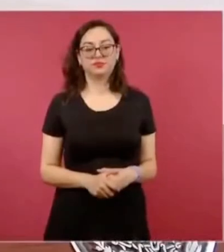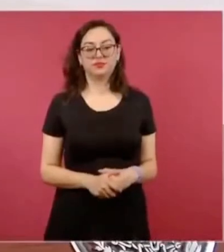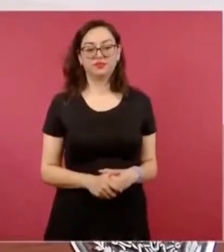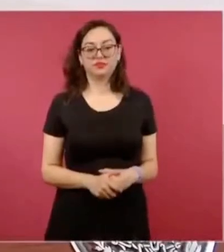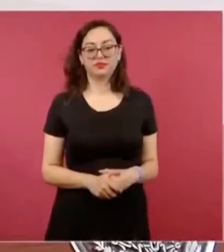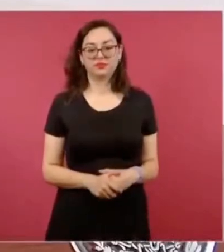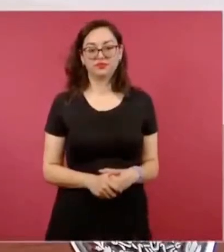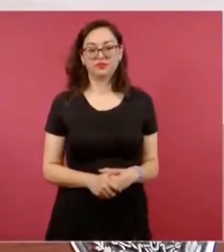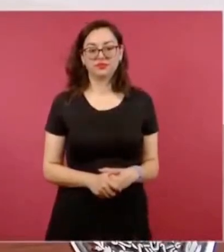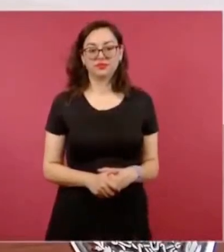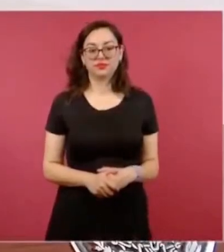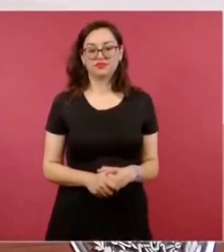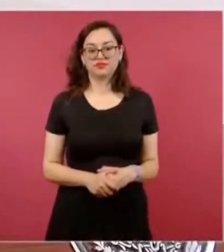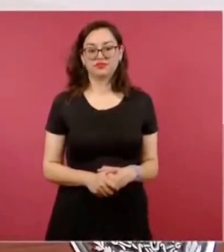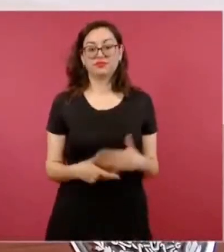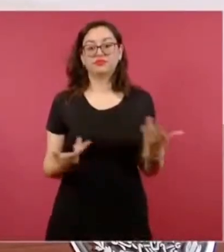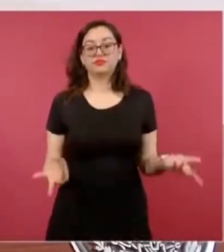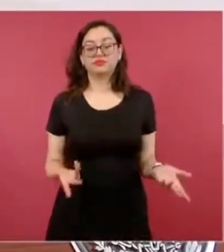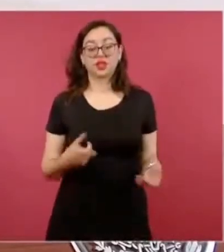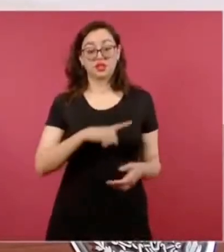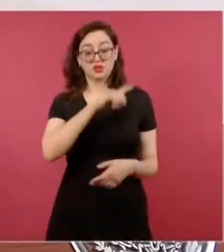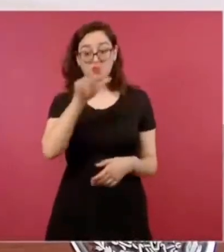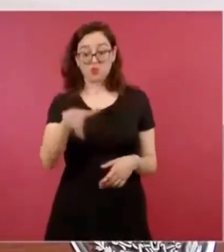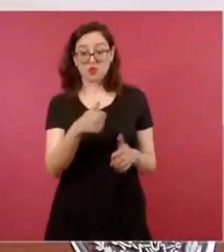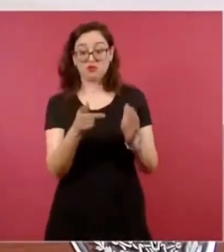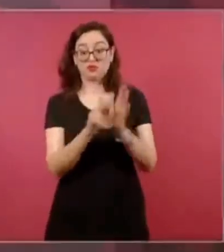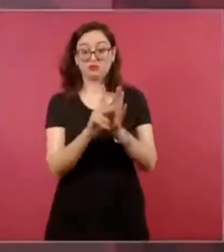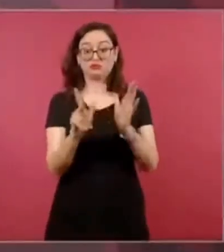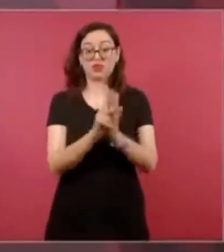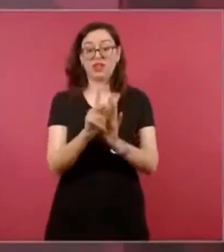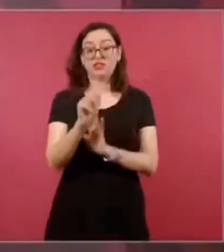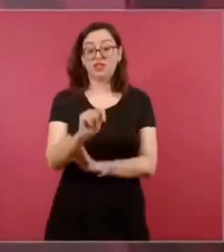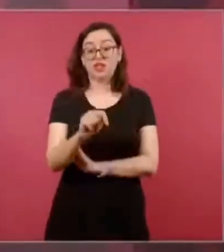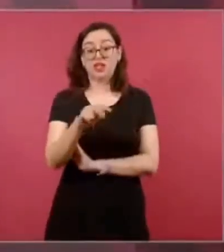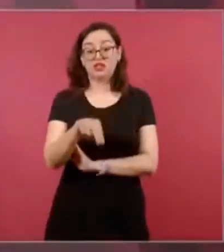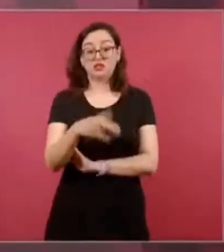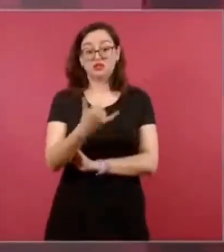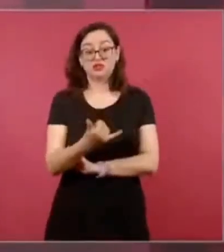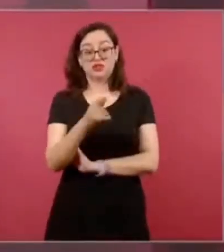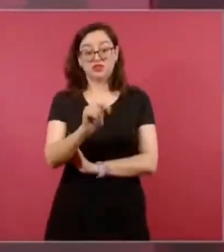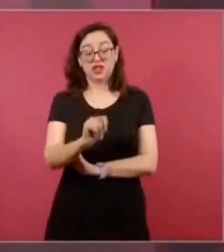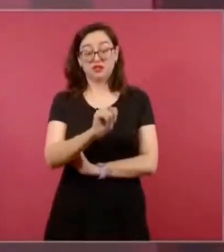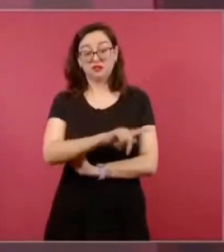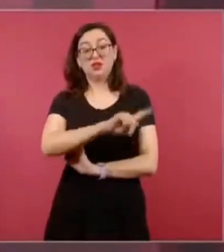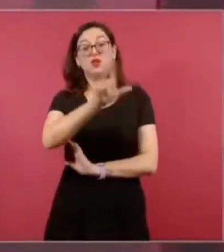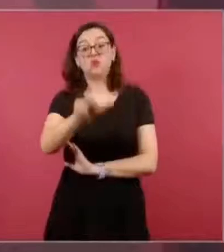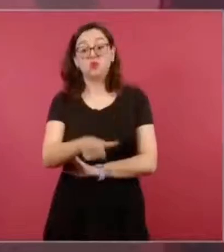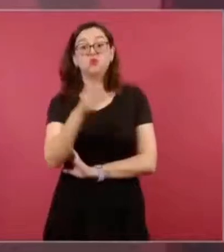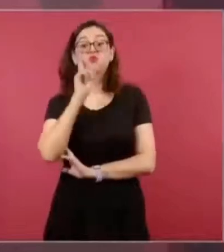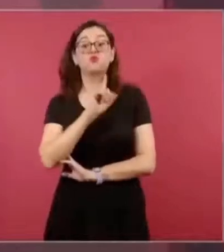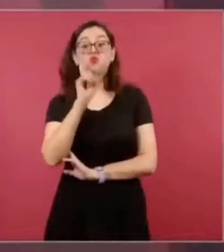Y luego el New York Times, y luego Anabel,